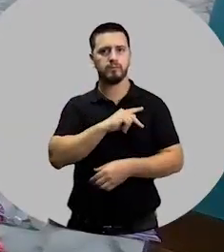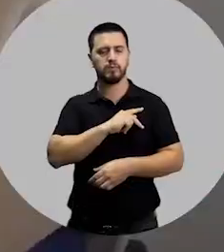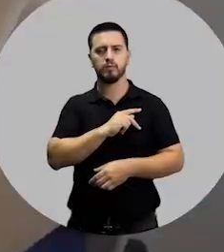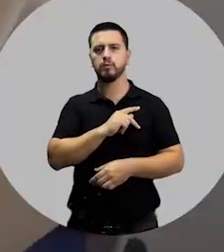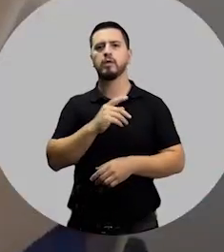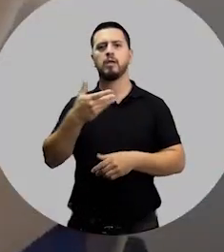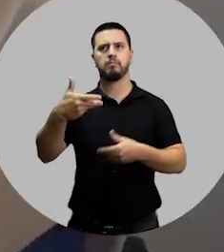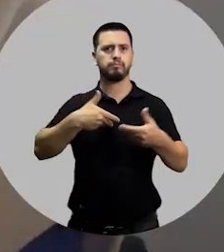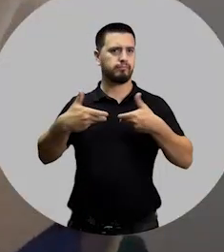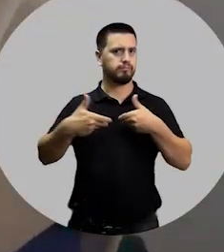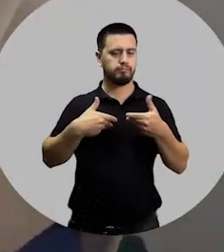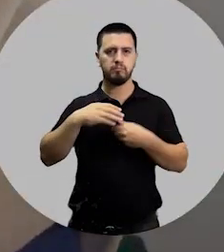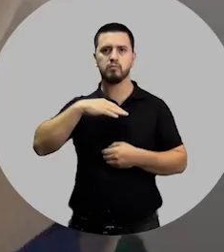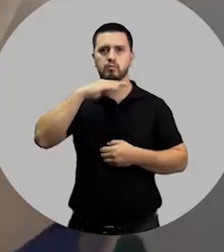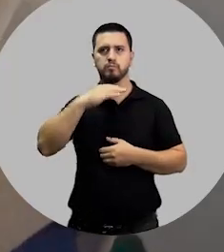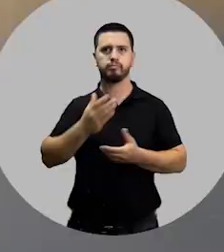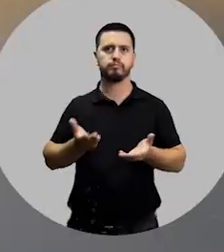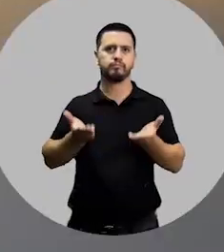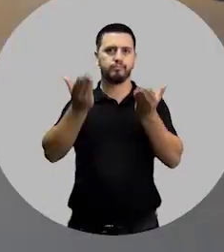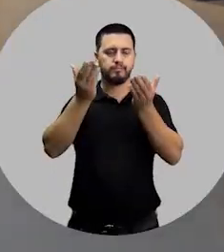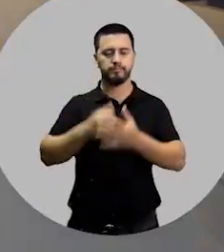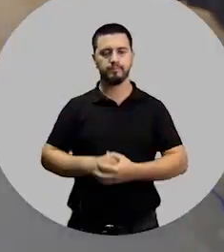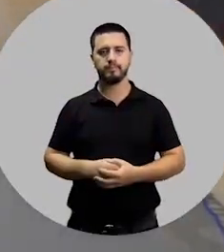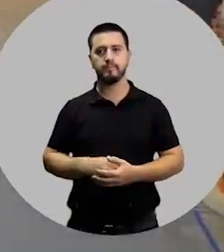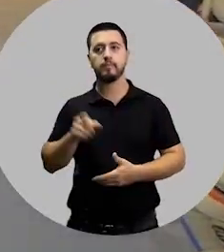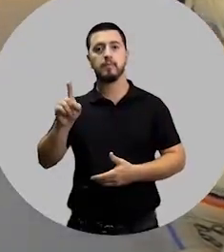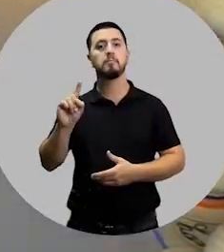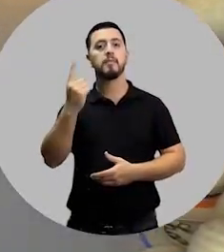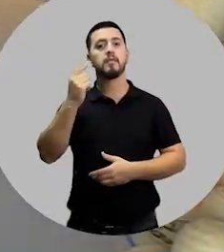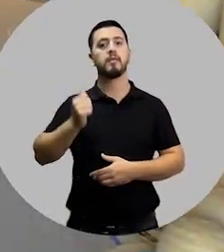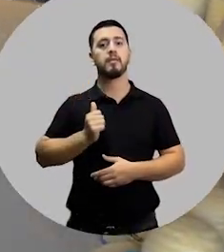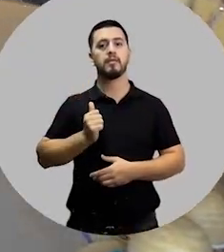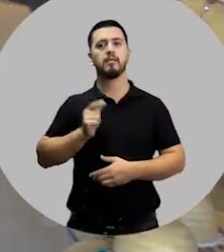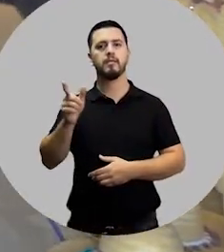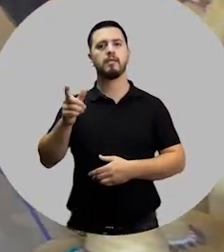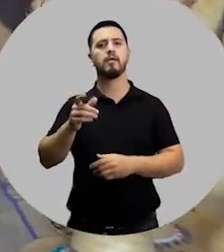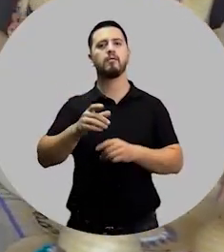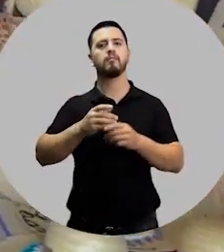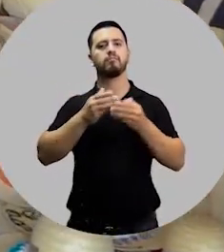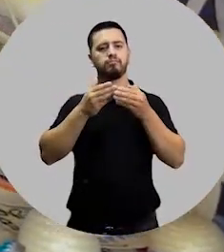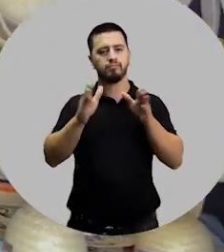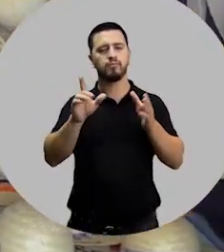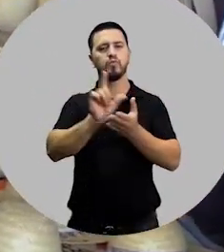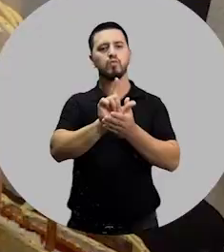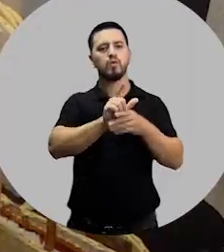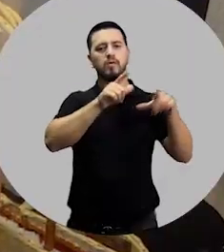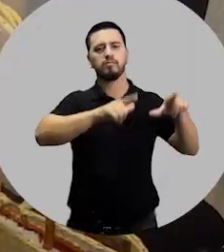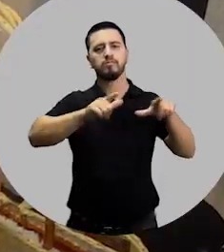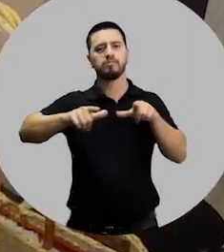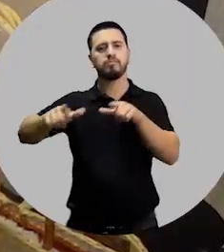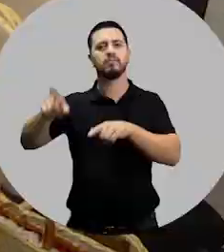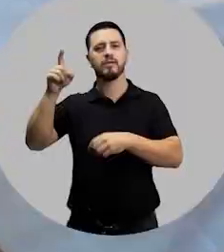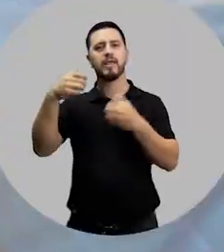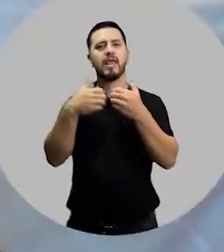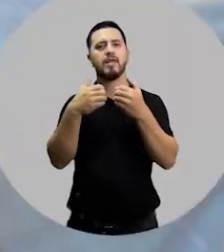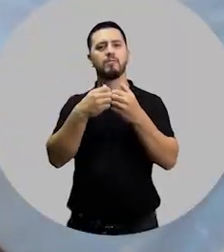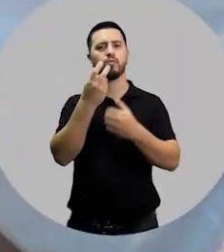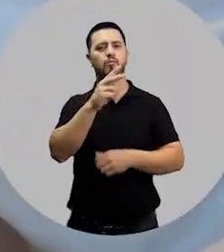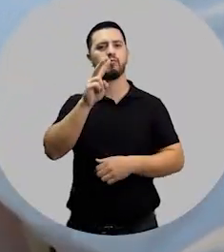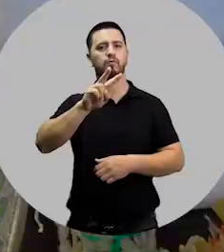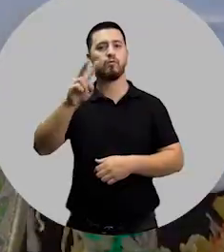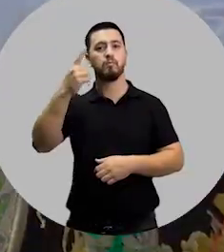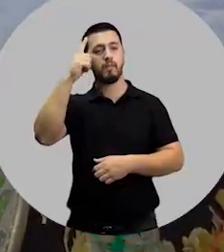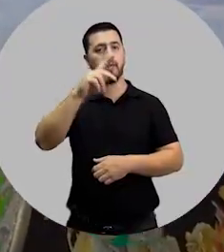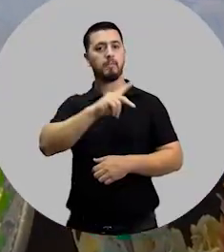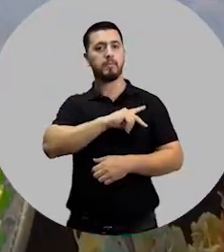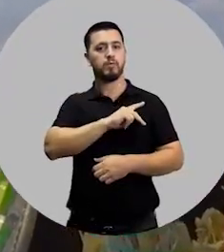pedidos. La primera dama habilitó un stand en la Expo 2022 para que los emprendedores de los programas